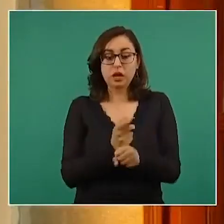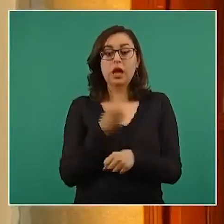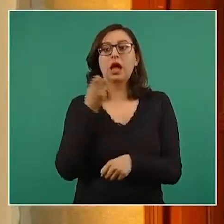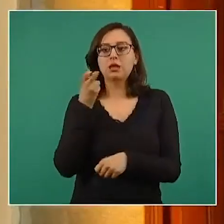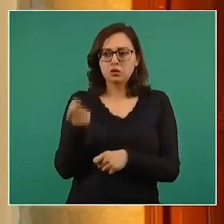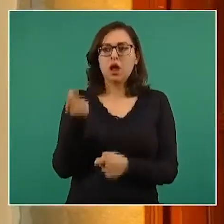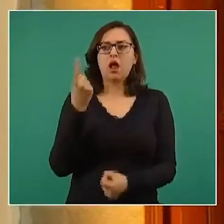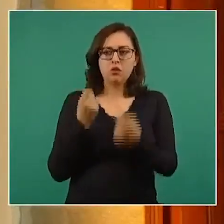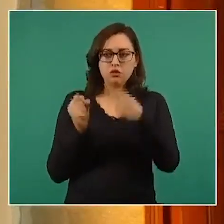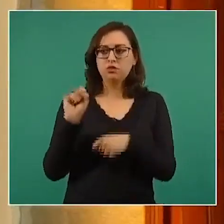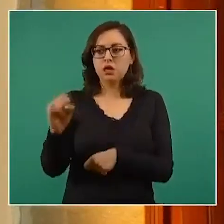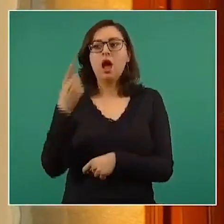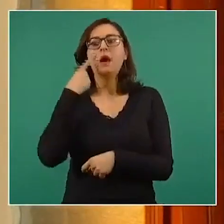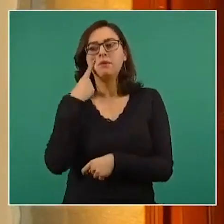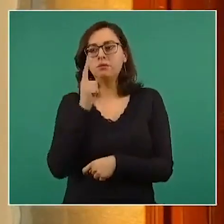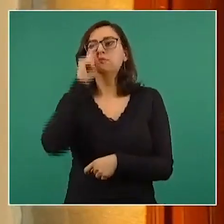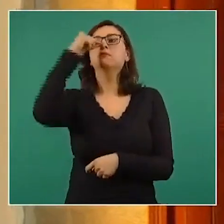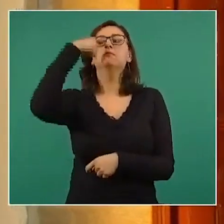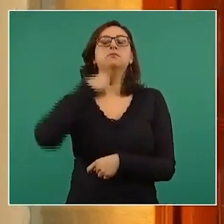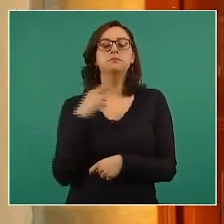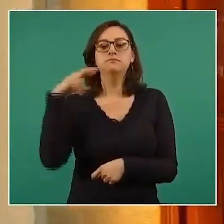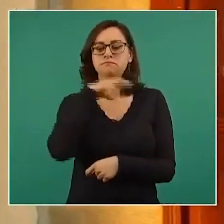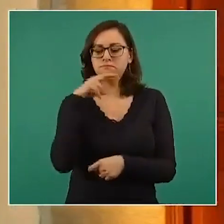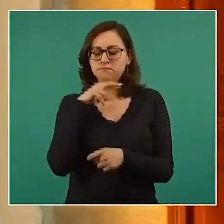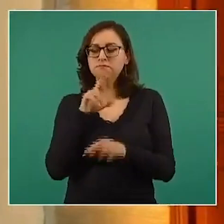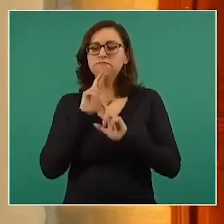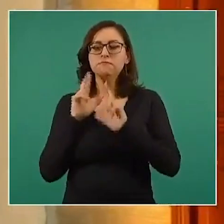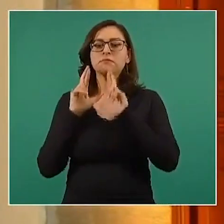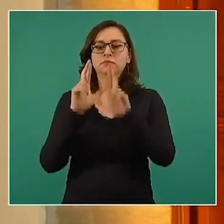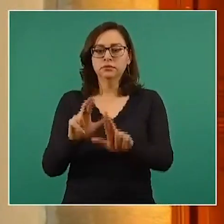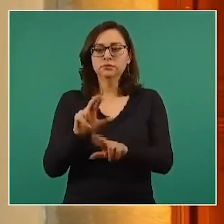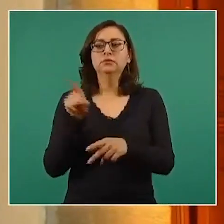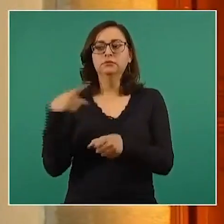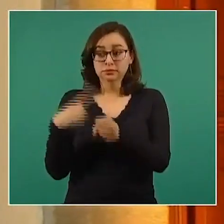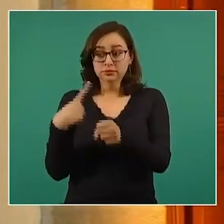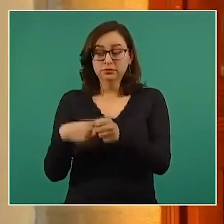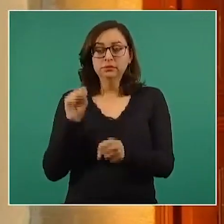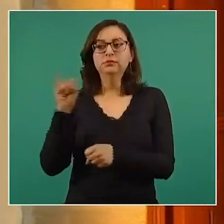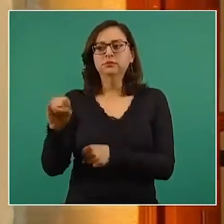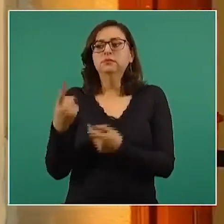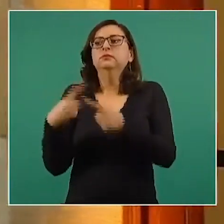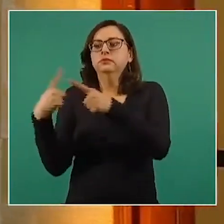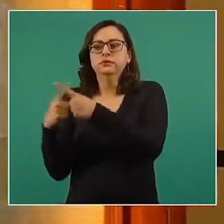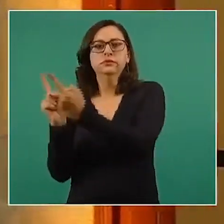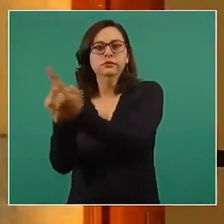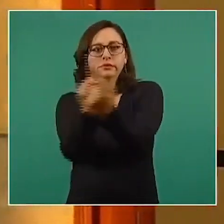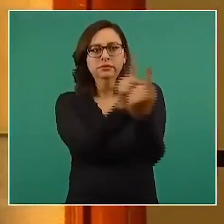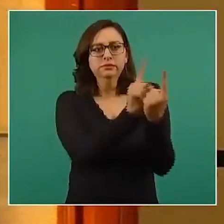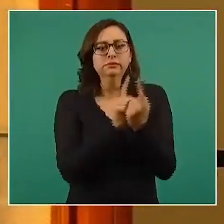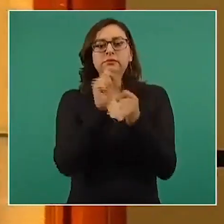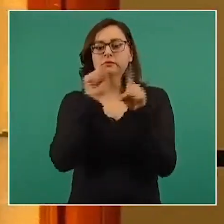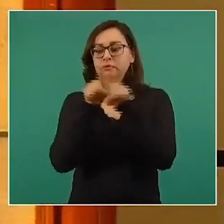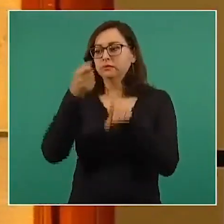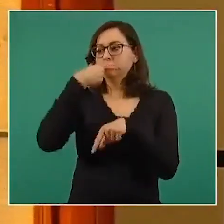operacional, se les realiza una prueba rápida, se hace un seguimiento de contactos, se les entrega un kit con medicamentos y un